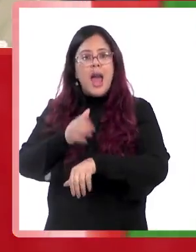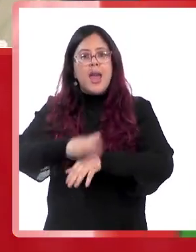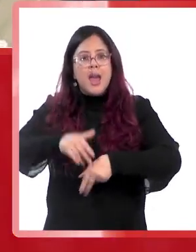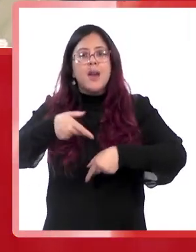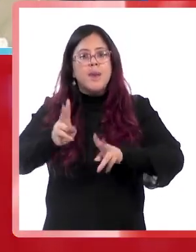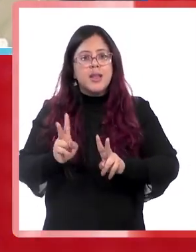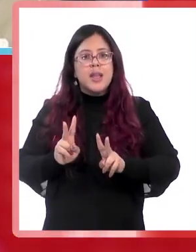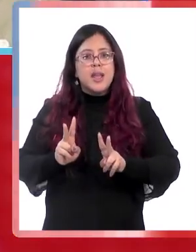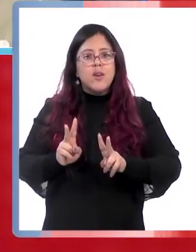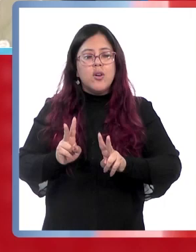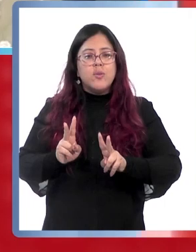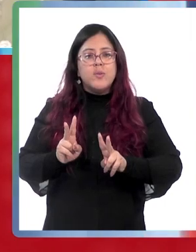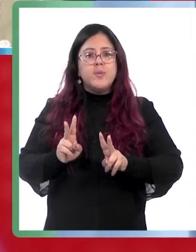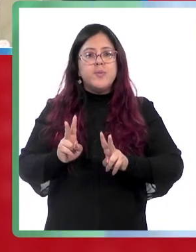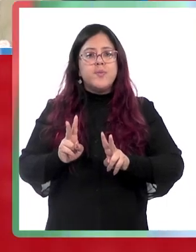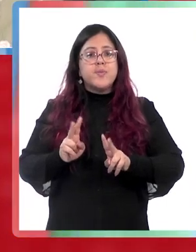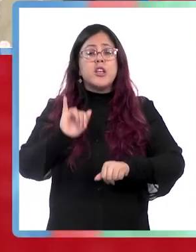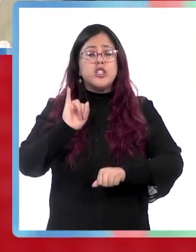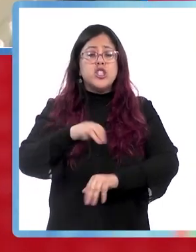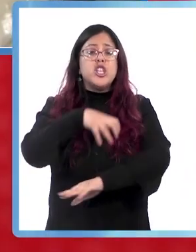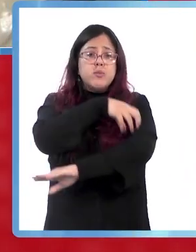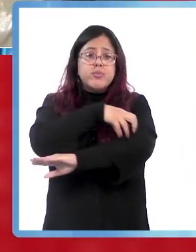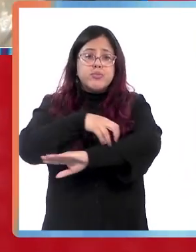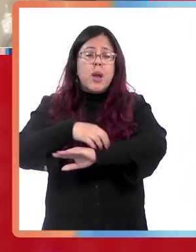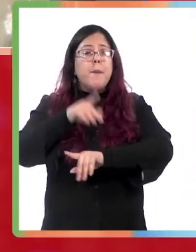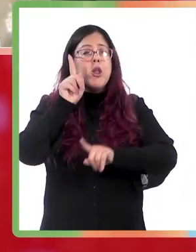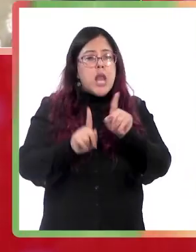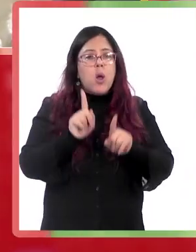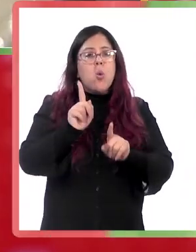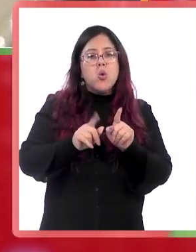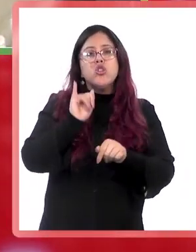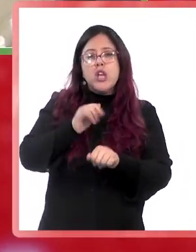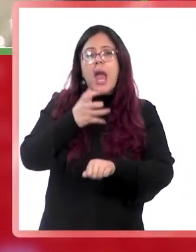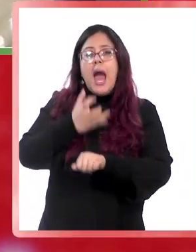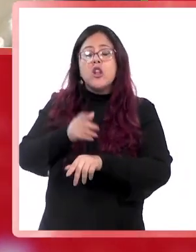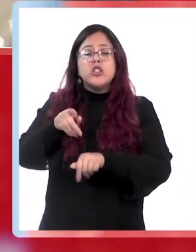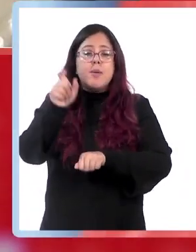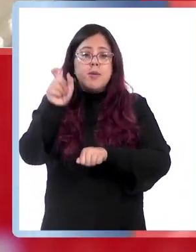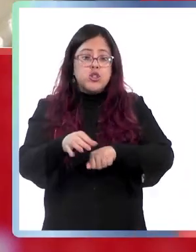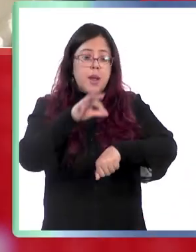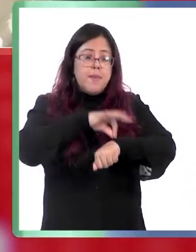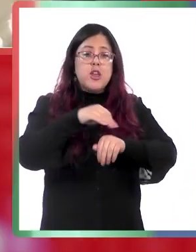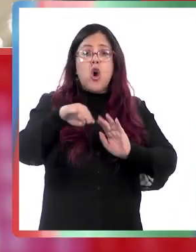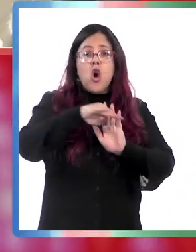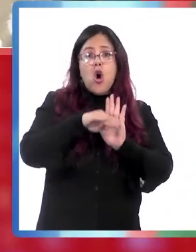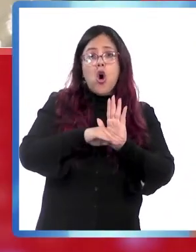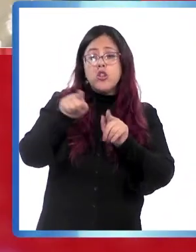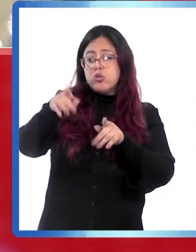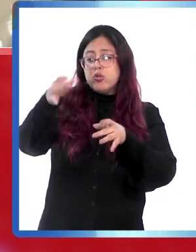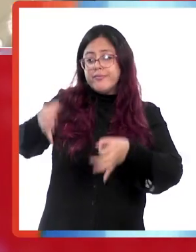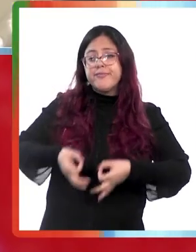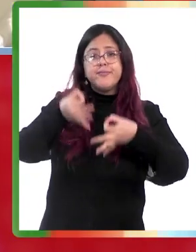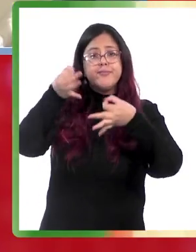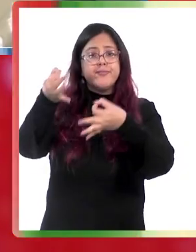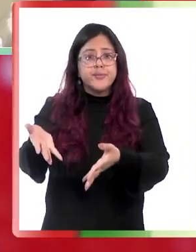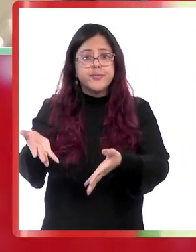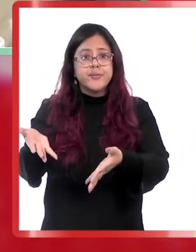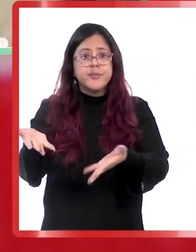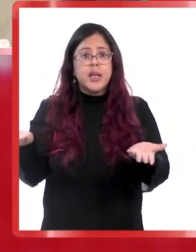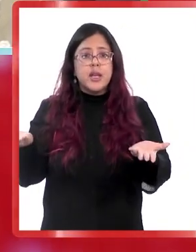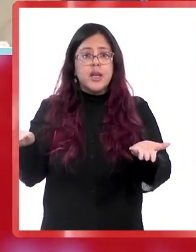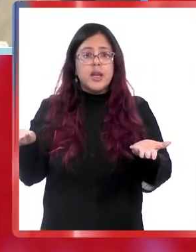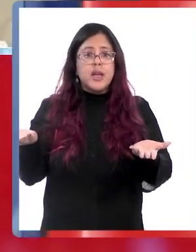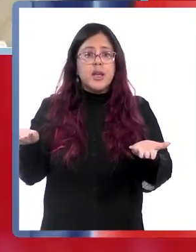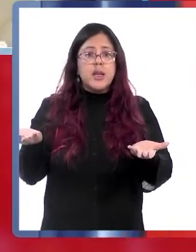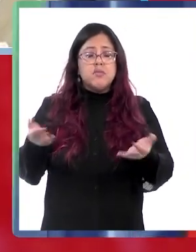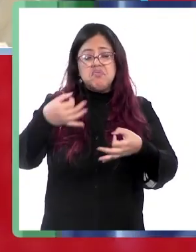están con esta disponibilidad, sí en todo el país, pero en algunos puntuales. Entonces el médico te tiene que dar la orden y uno va, o sea, y